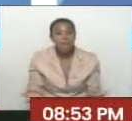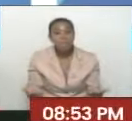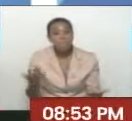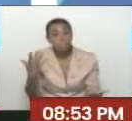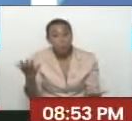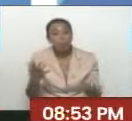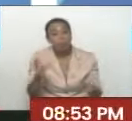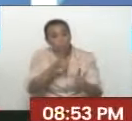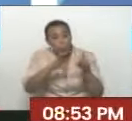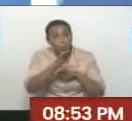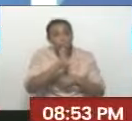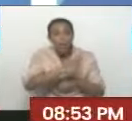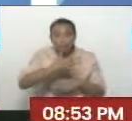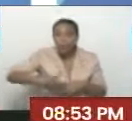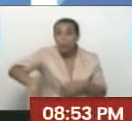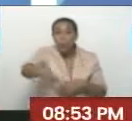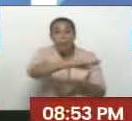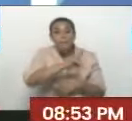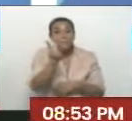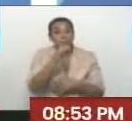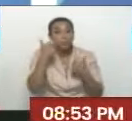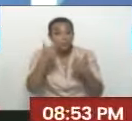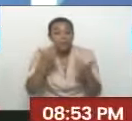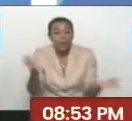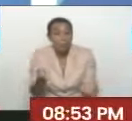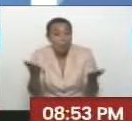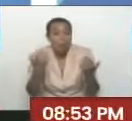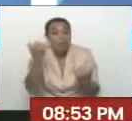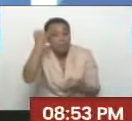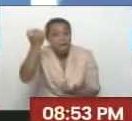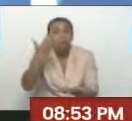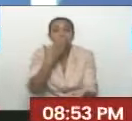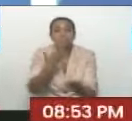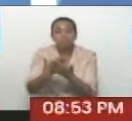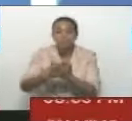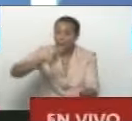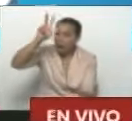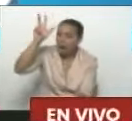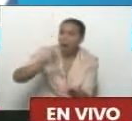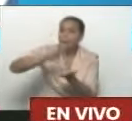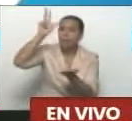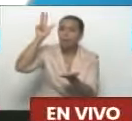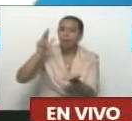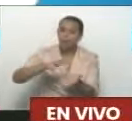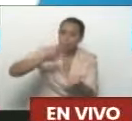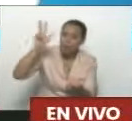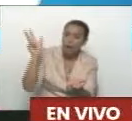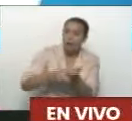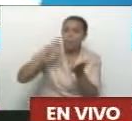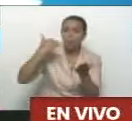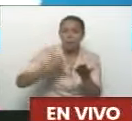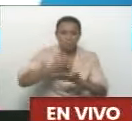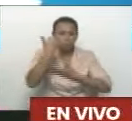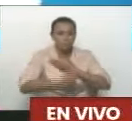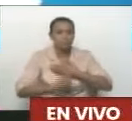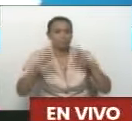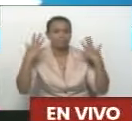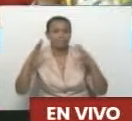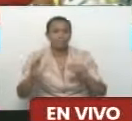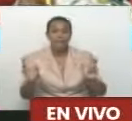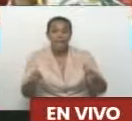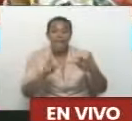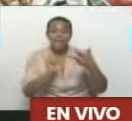nuestra cultura a lo largo y ancho del territorio. Muy buena idea, pues, aprobada, vamos a hacerla. La bulla.